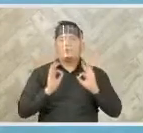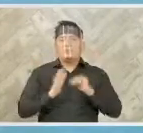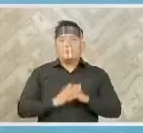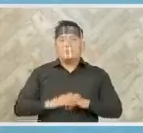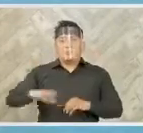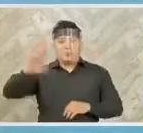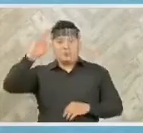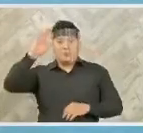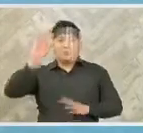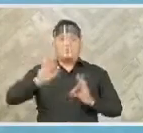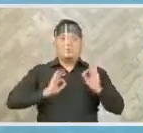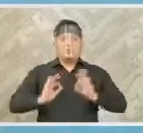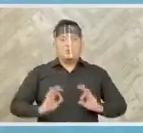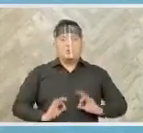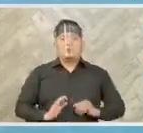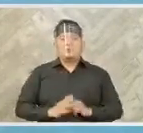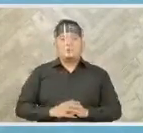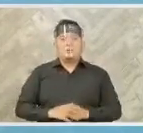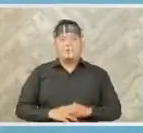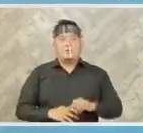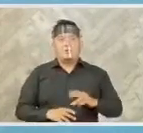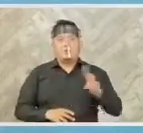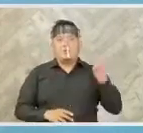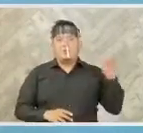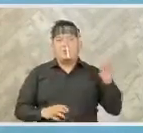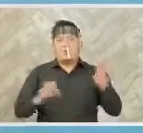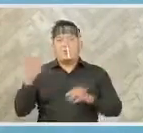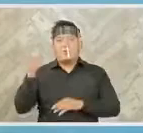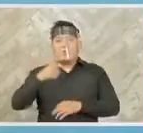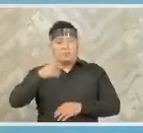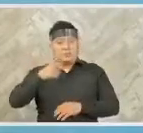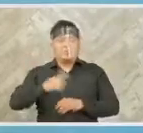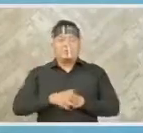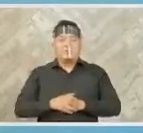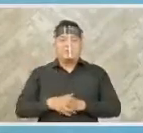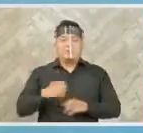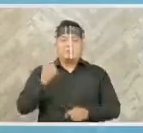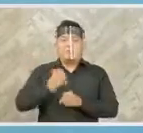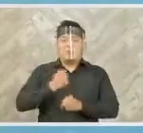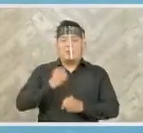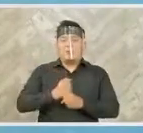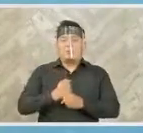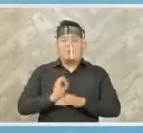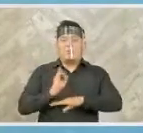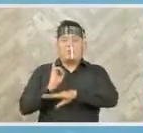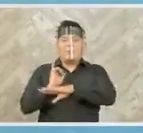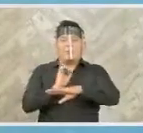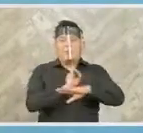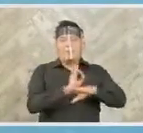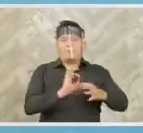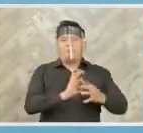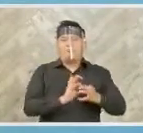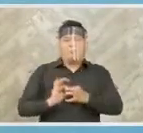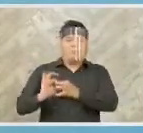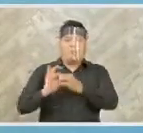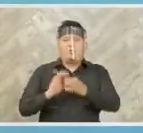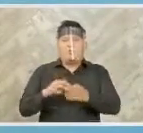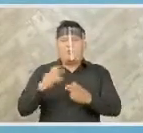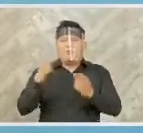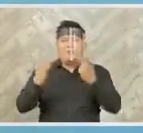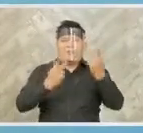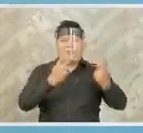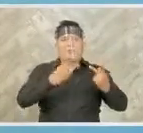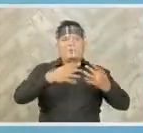del Ejército, de Migración Colombia, en un esfuerzo interinstitucional por barrer y recorrer las calles y